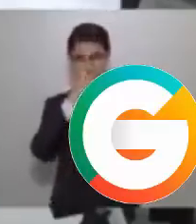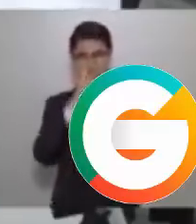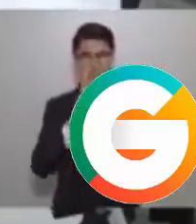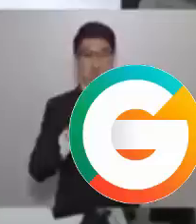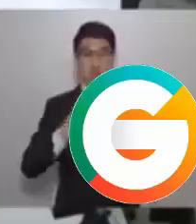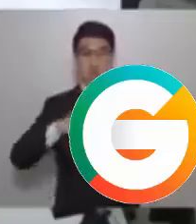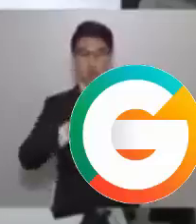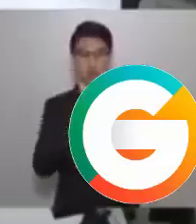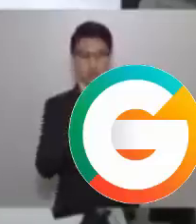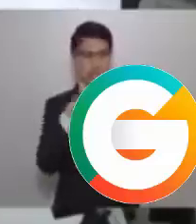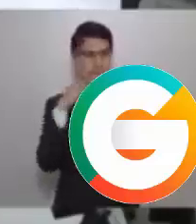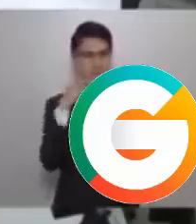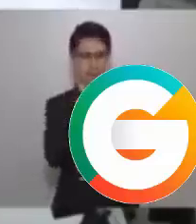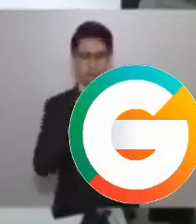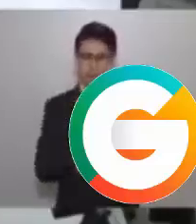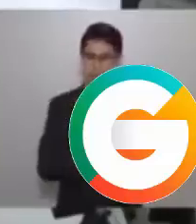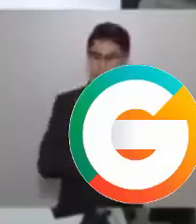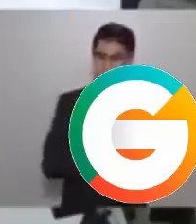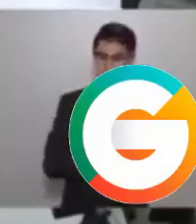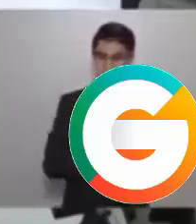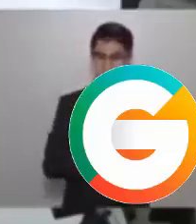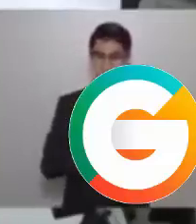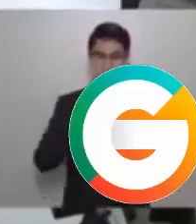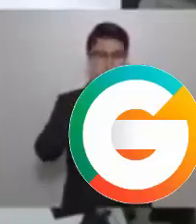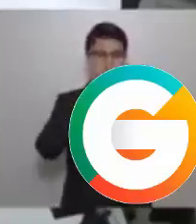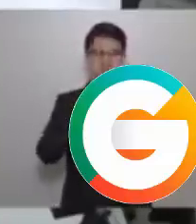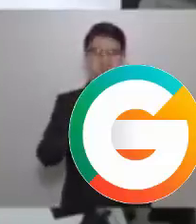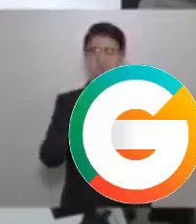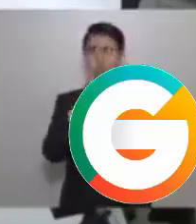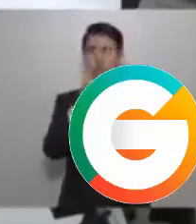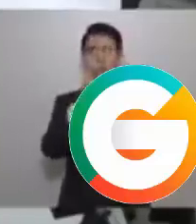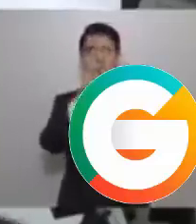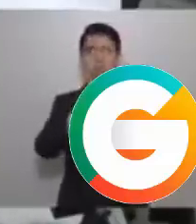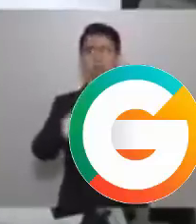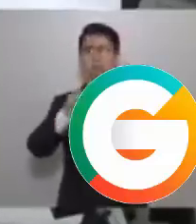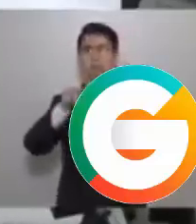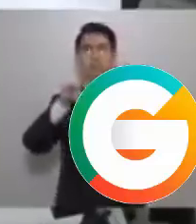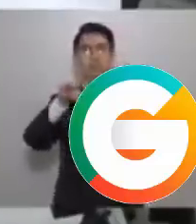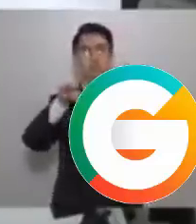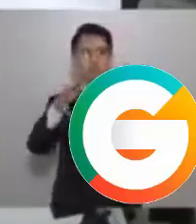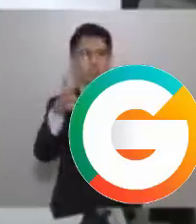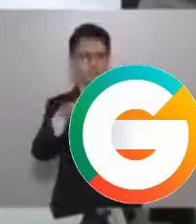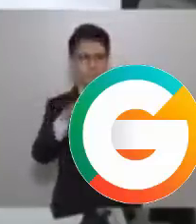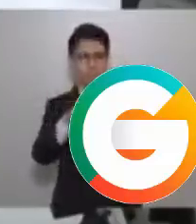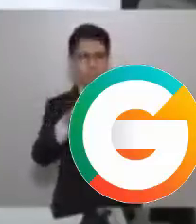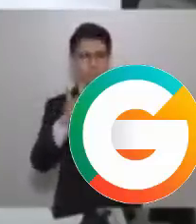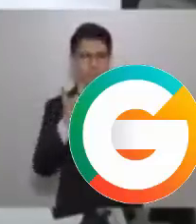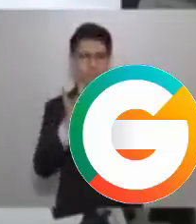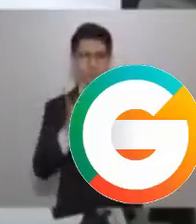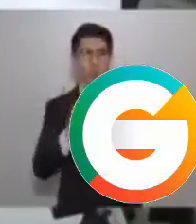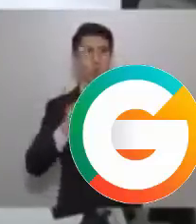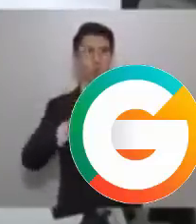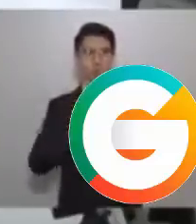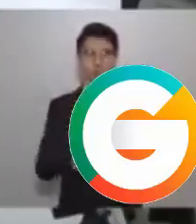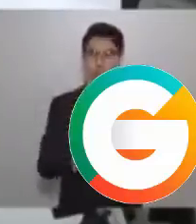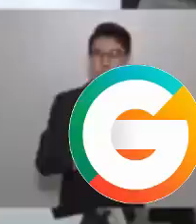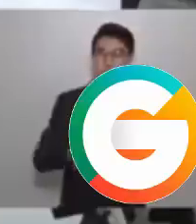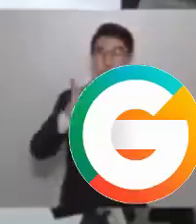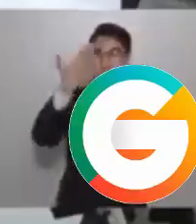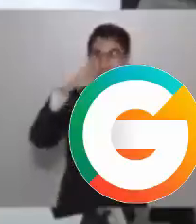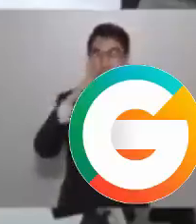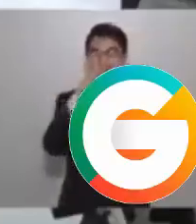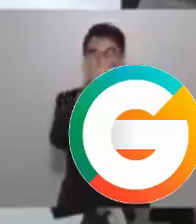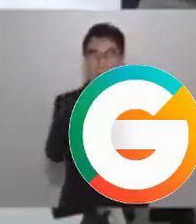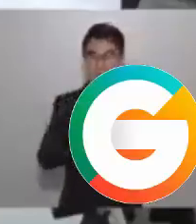dadas las circunstancias de que se encontraban próximos, fue por parte de elementos del ejército mexicano. Como comentamos